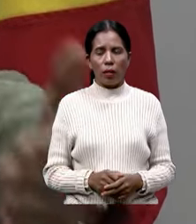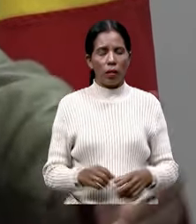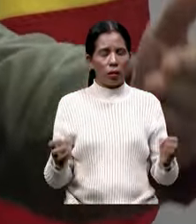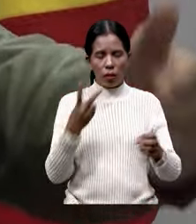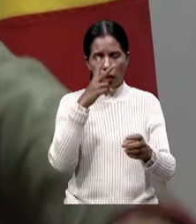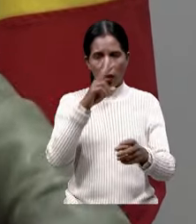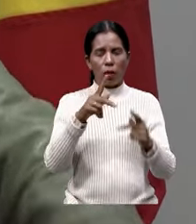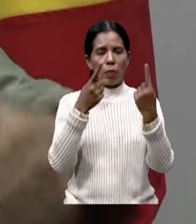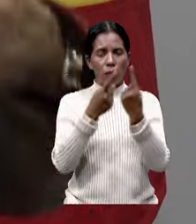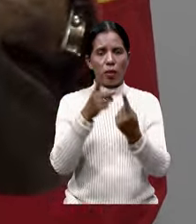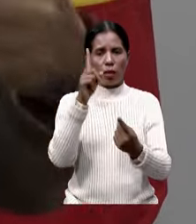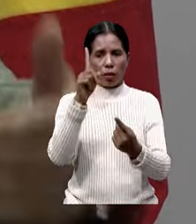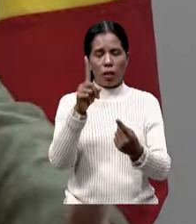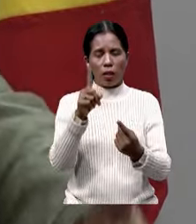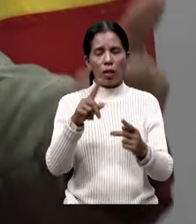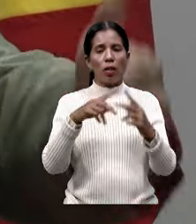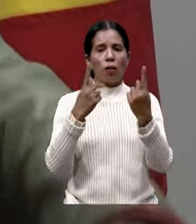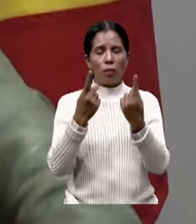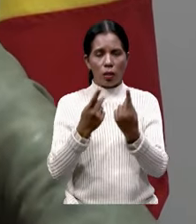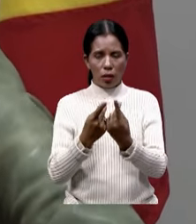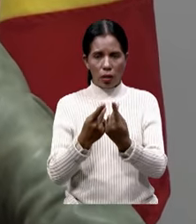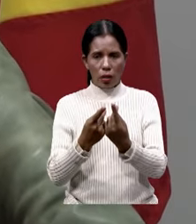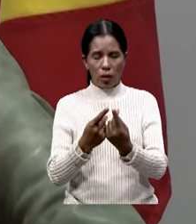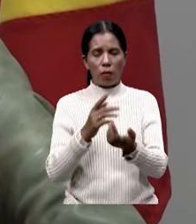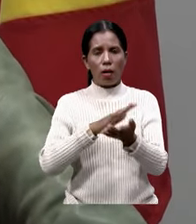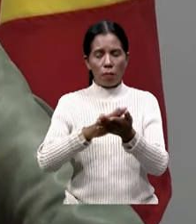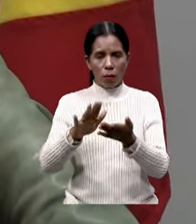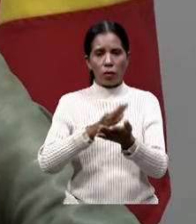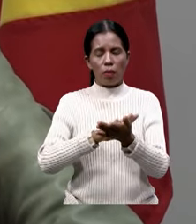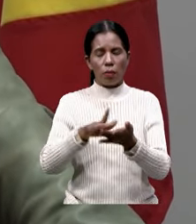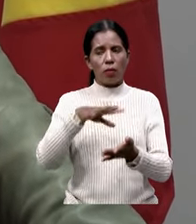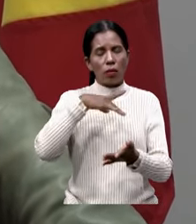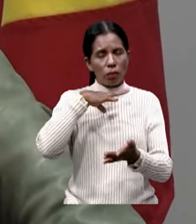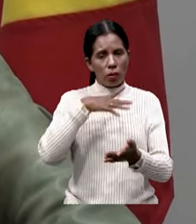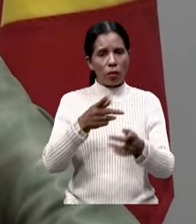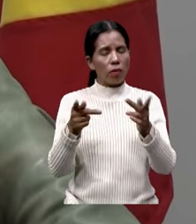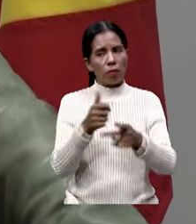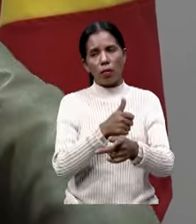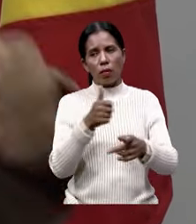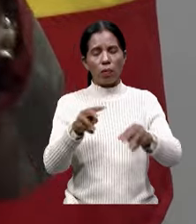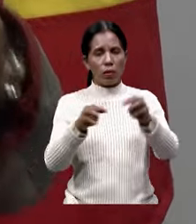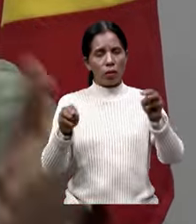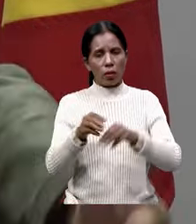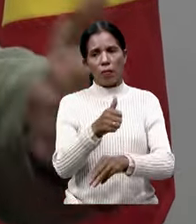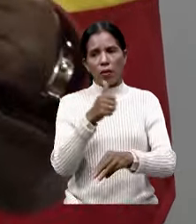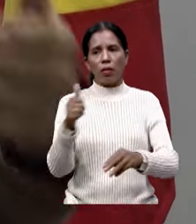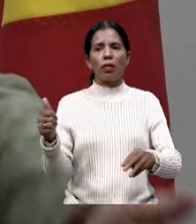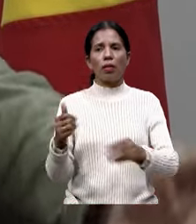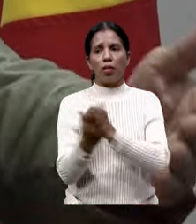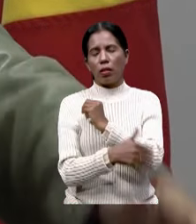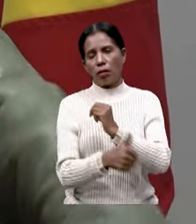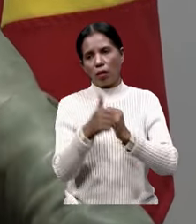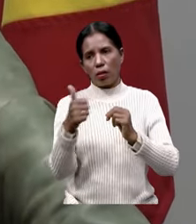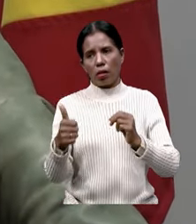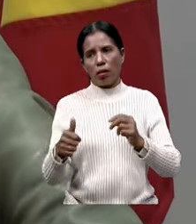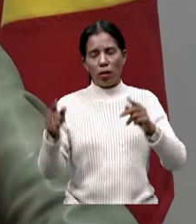contrata compañía ida para compañía ne bajar los saneamientos. Y a Fatecelo, municipio Macalo, mas y a Raicelo, que